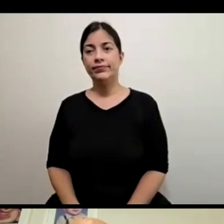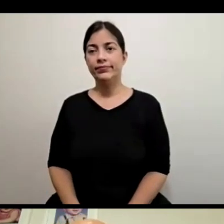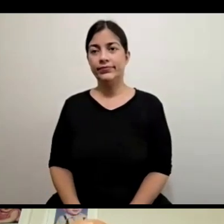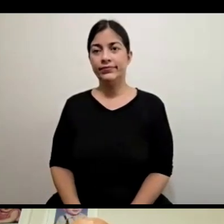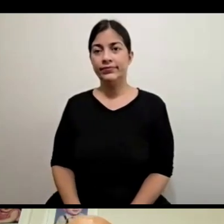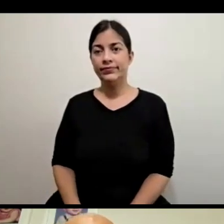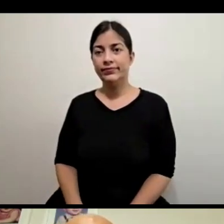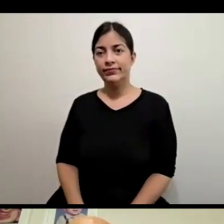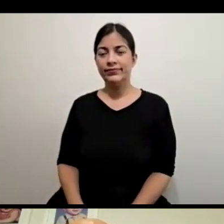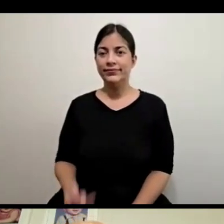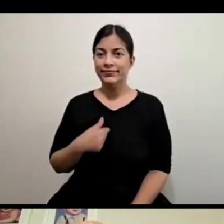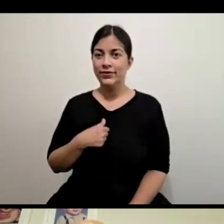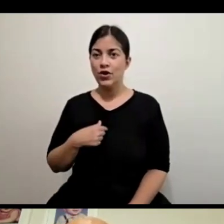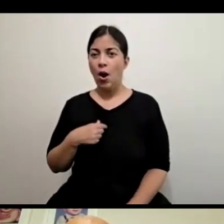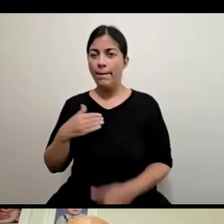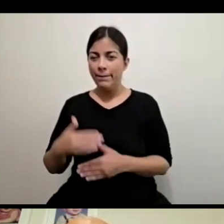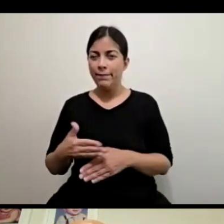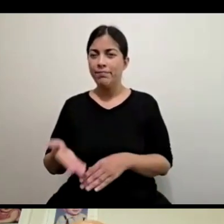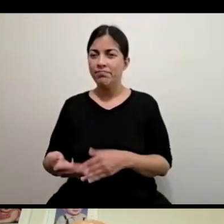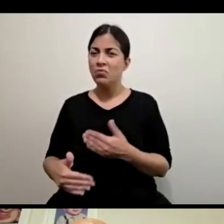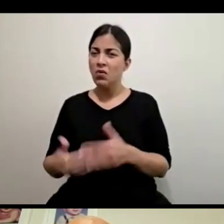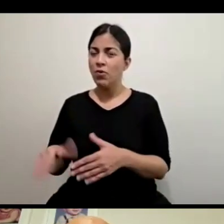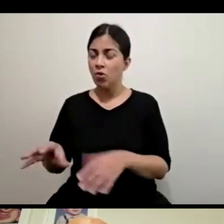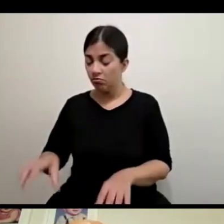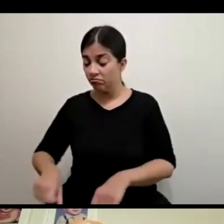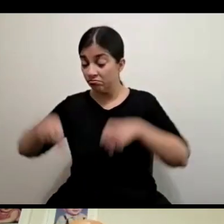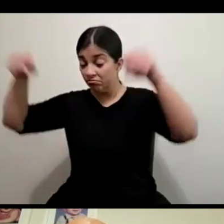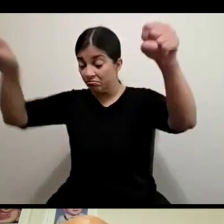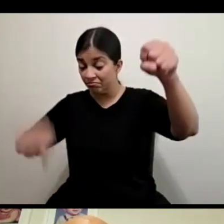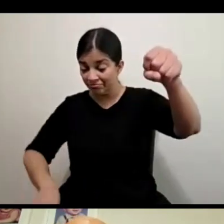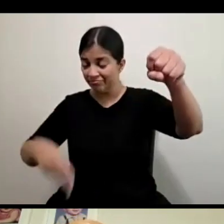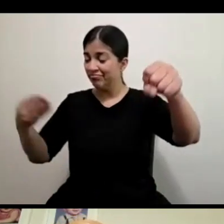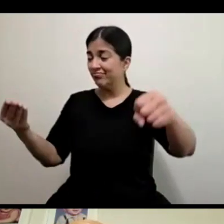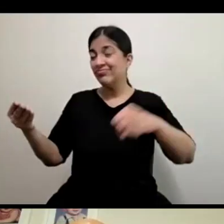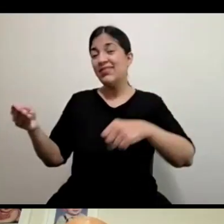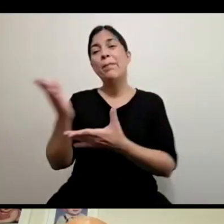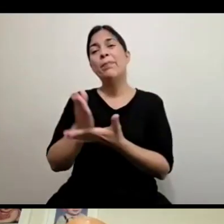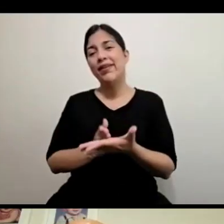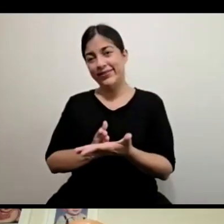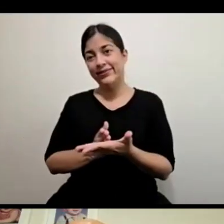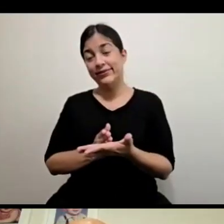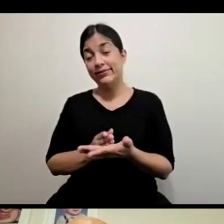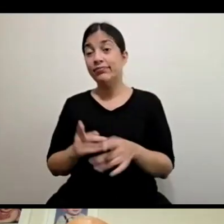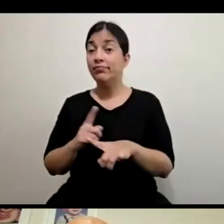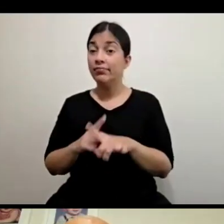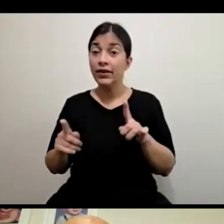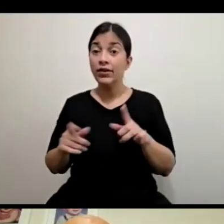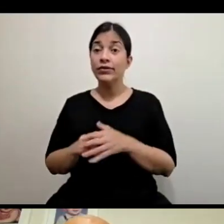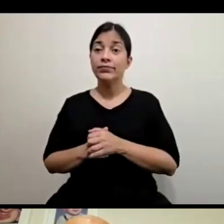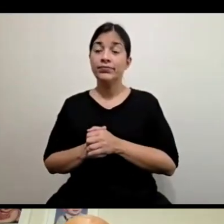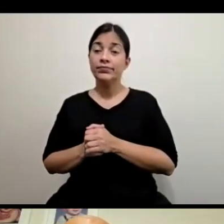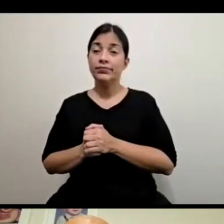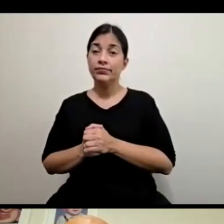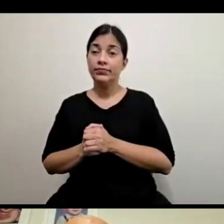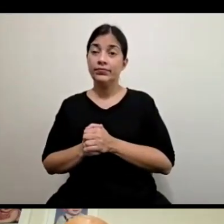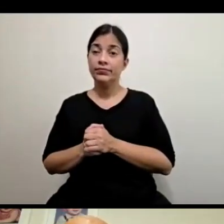sacando de ahí tras pedazos, tras cantos. Lo bueno ha sido que como yo trabajé, pues un